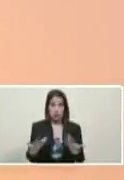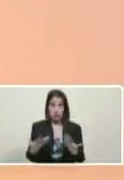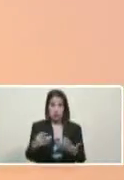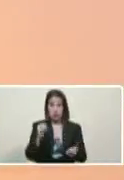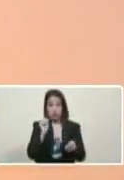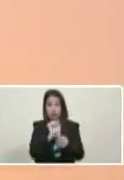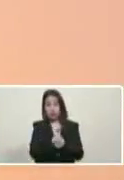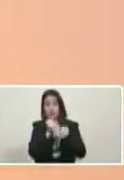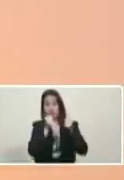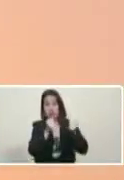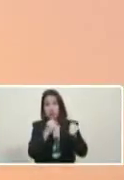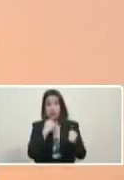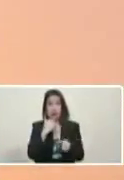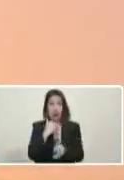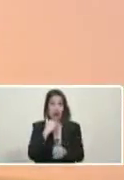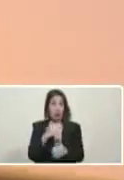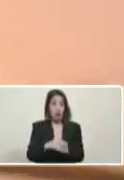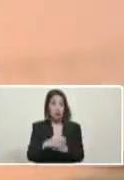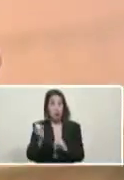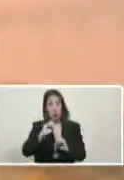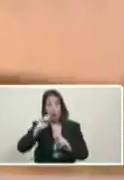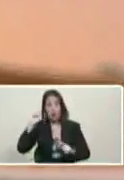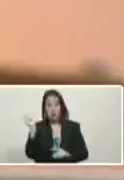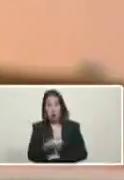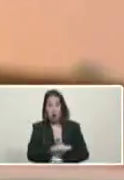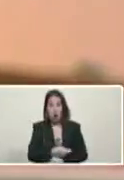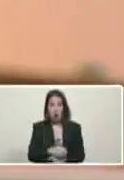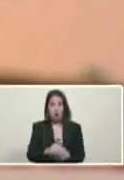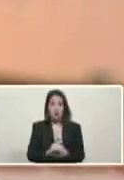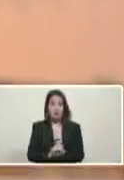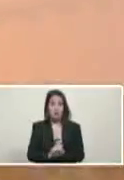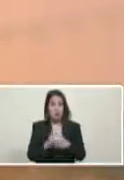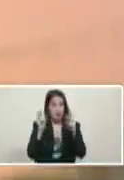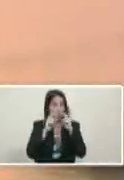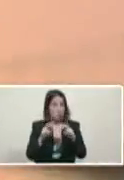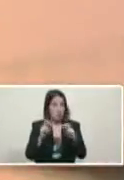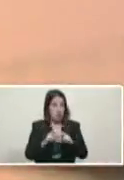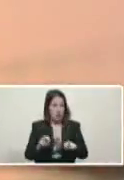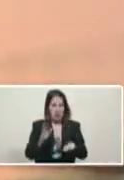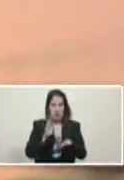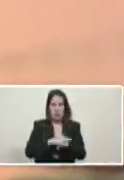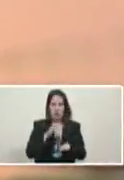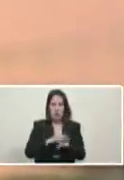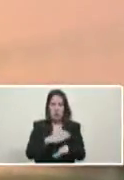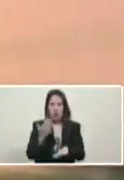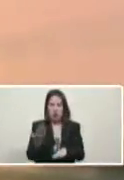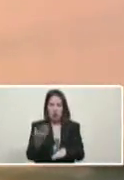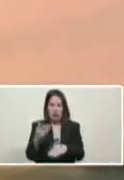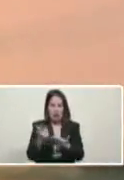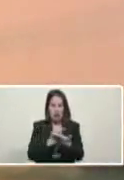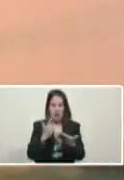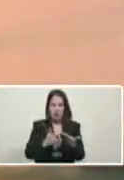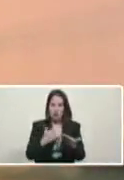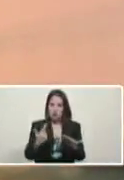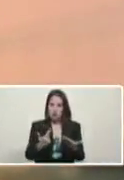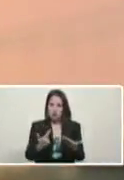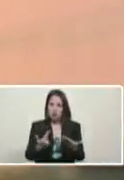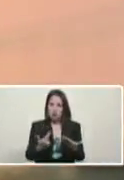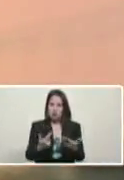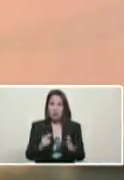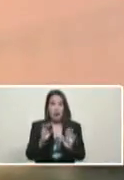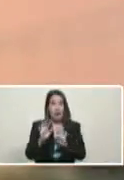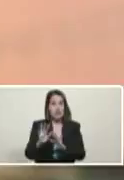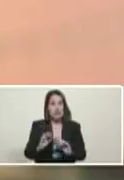cuartelazo, un planazo. Lo investigaban porque usted tenía este libro. Así empezó todo,